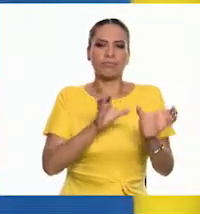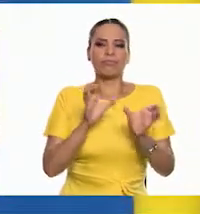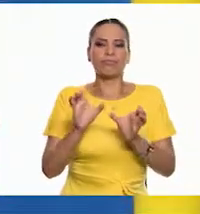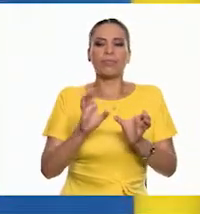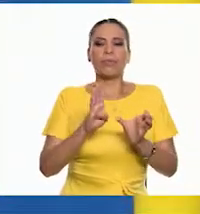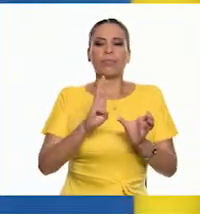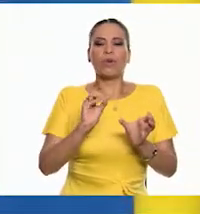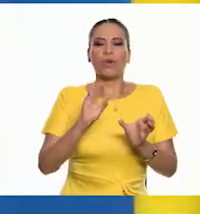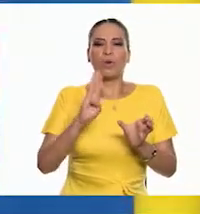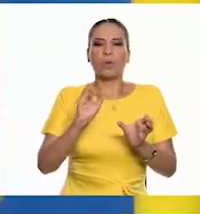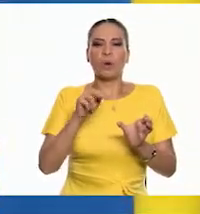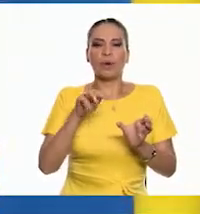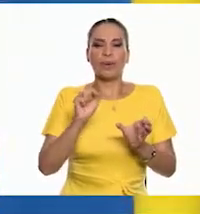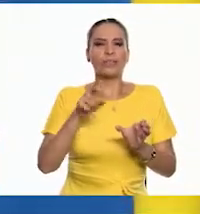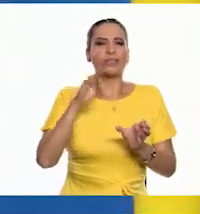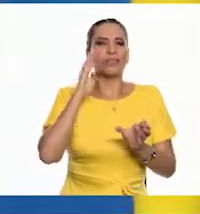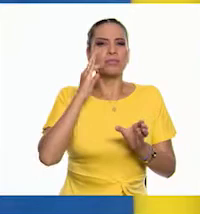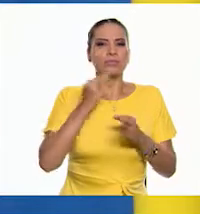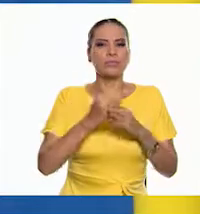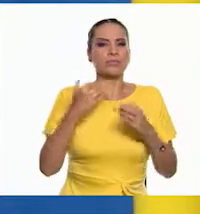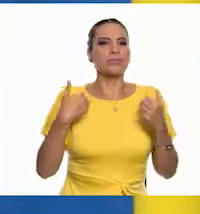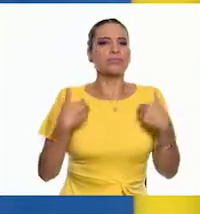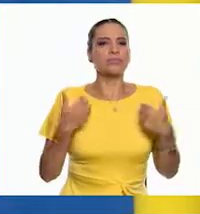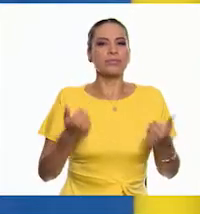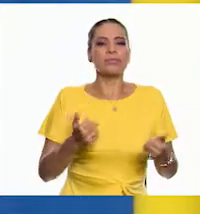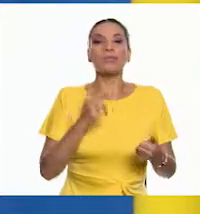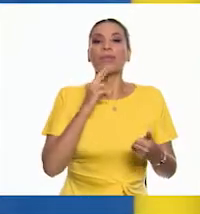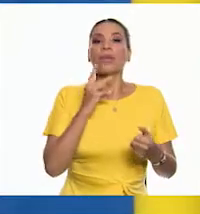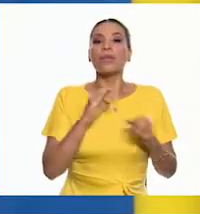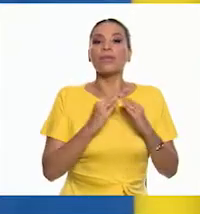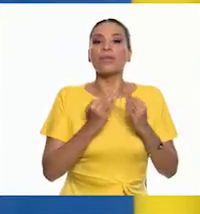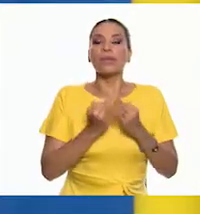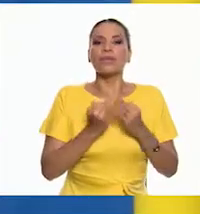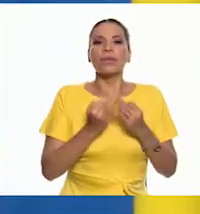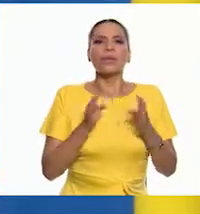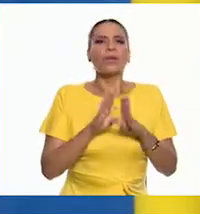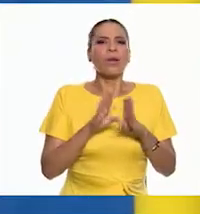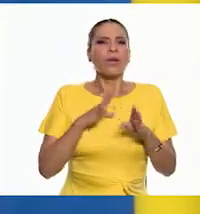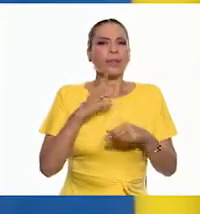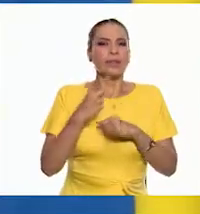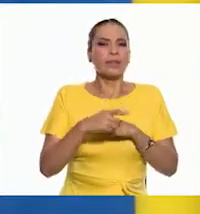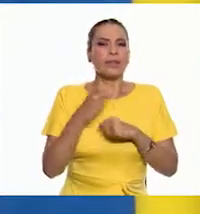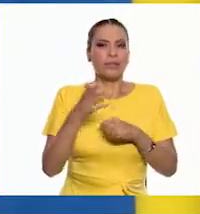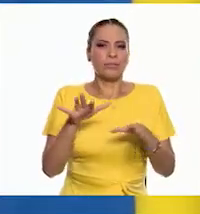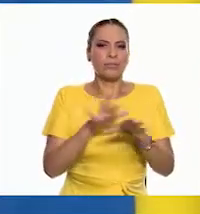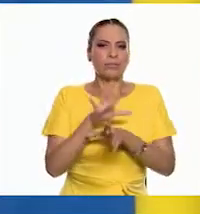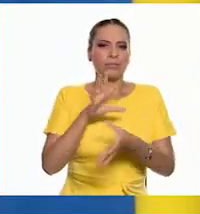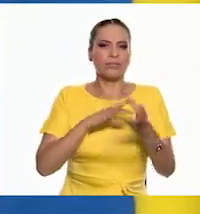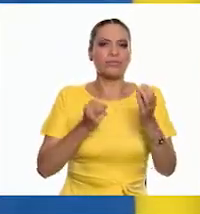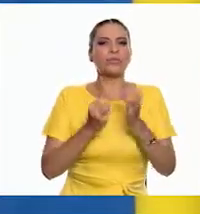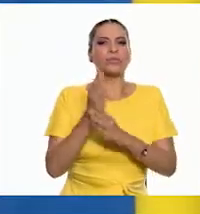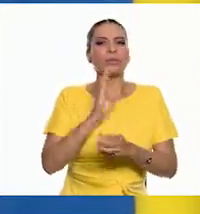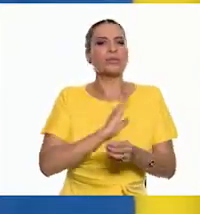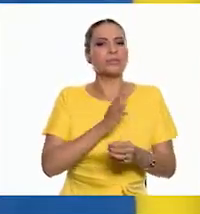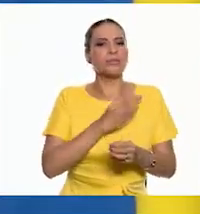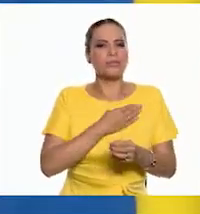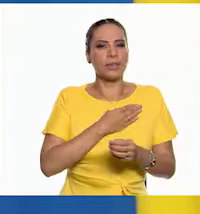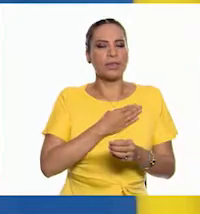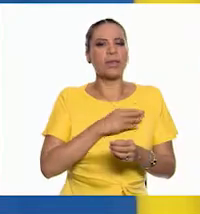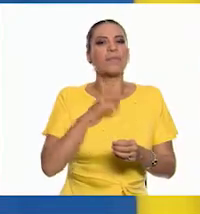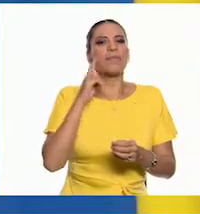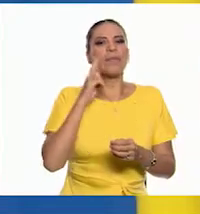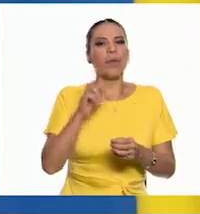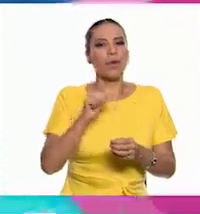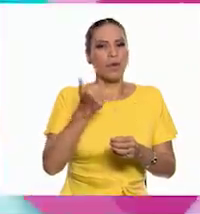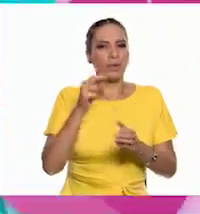es, pero ¿qué te parece si para comprender de mejor manera y cómo afectaron estas reformas a la Nueva España, vemos